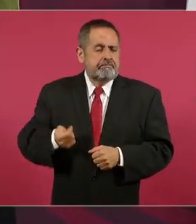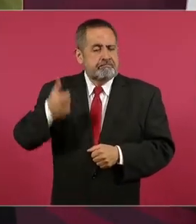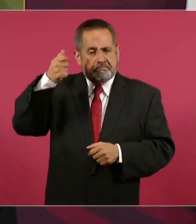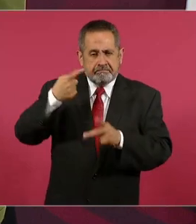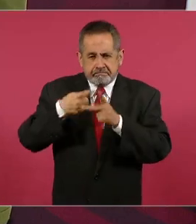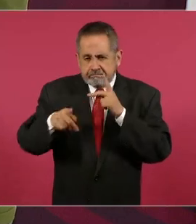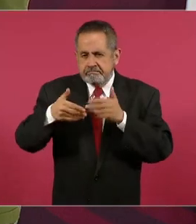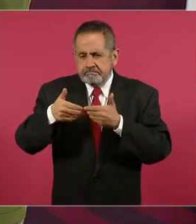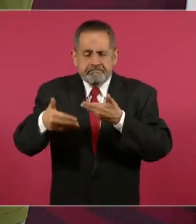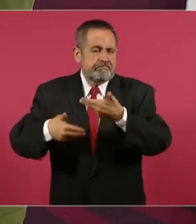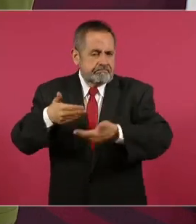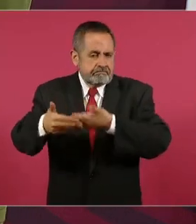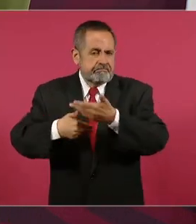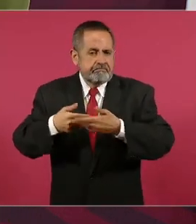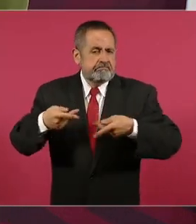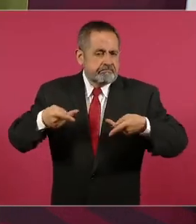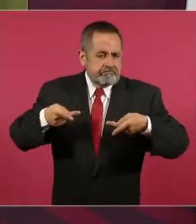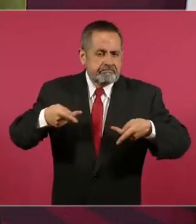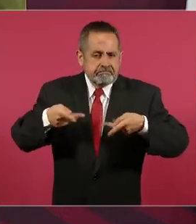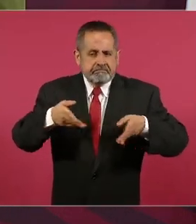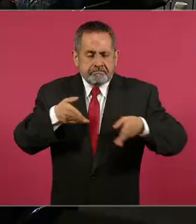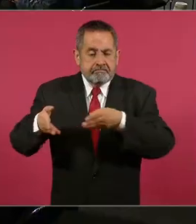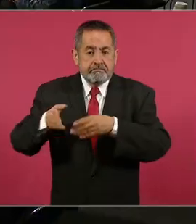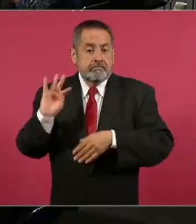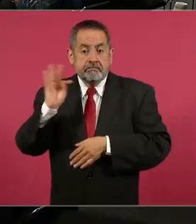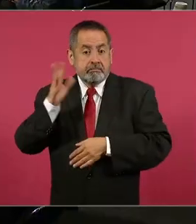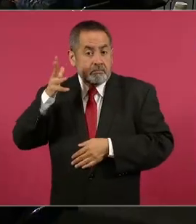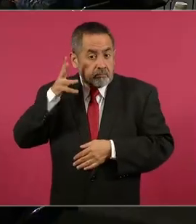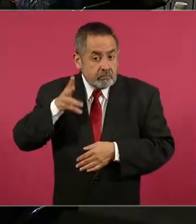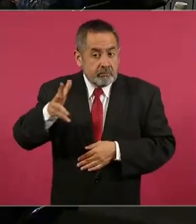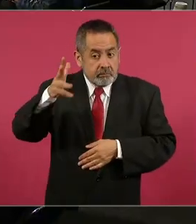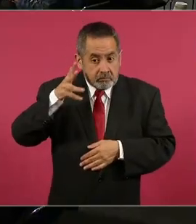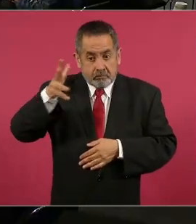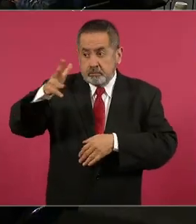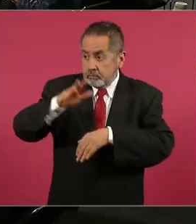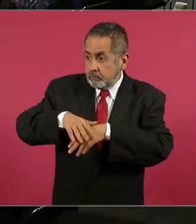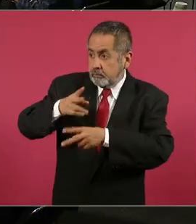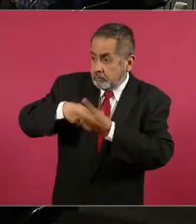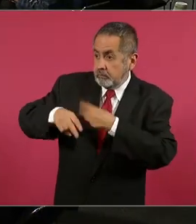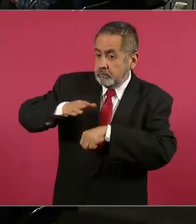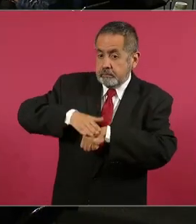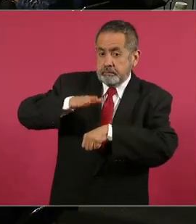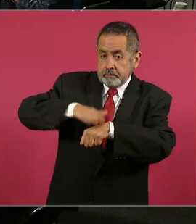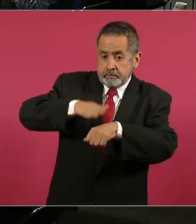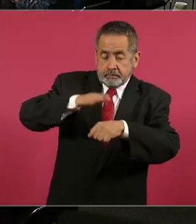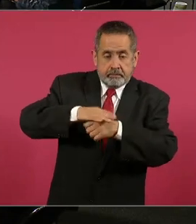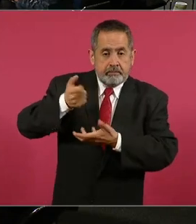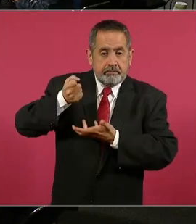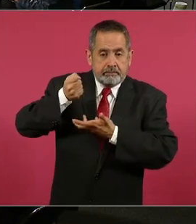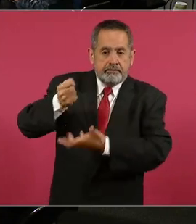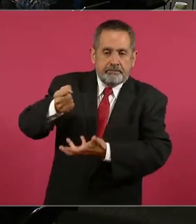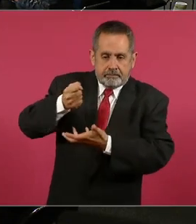comenzamos, con lo que tenemos planeado, pero conforme vayamos obteniendo mayor recursos